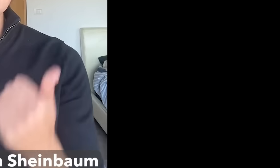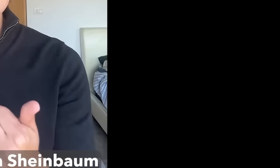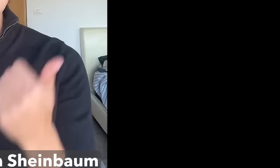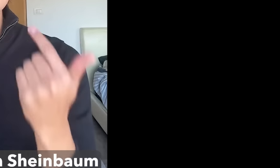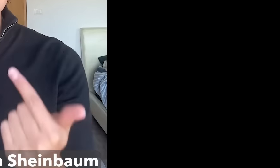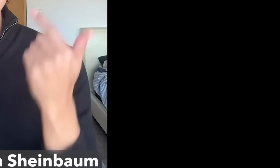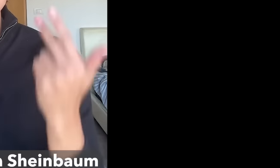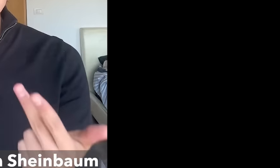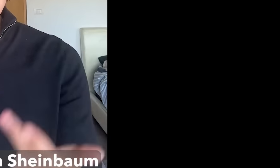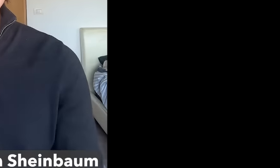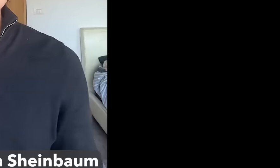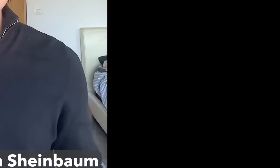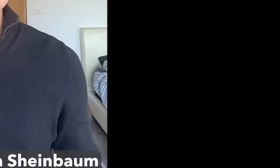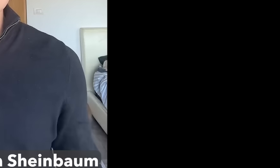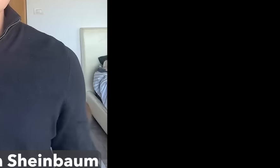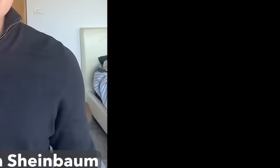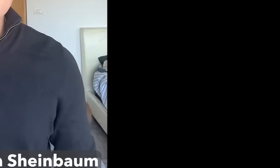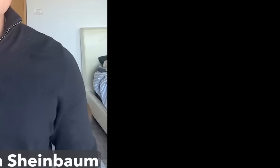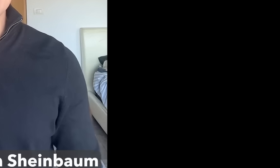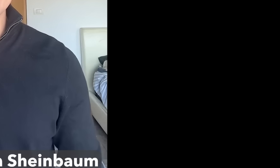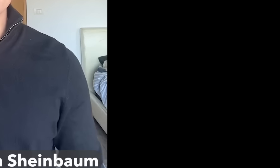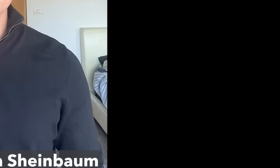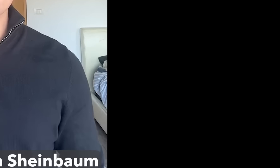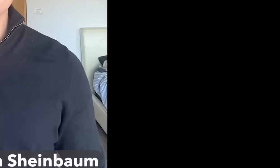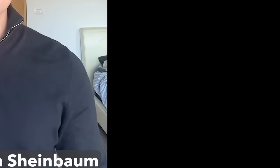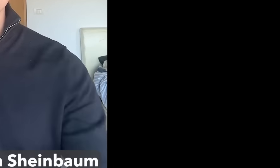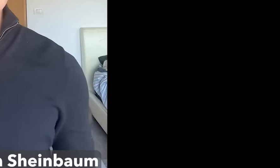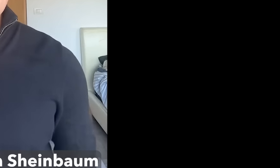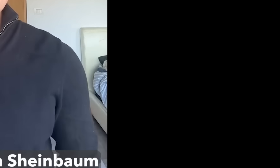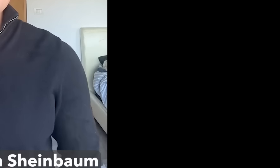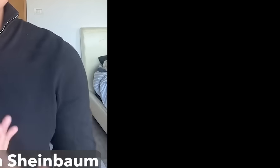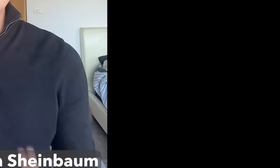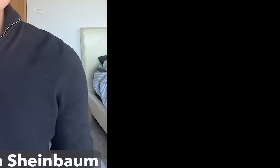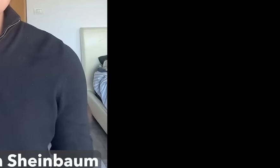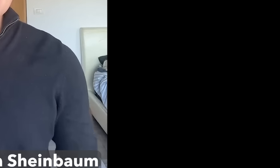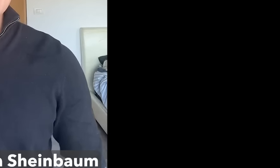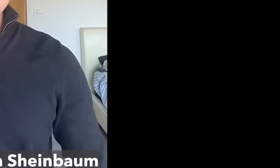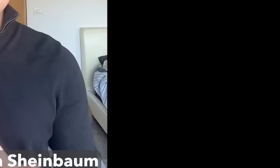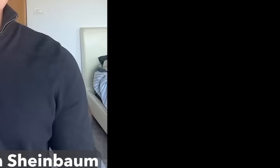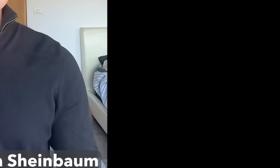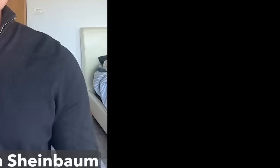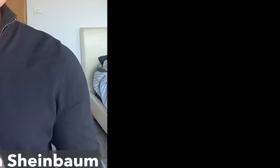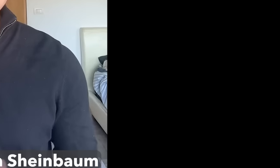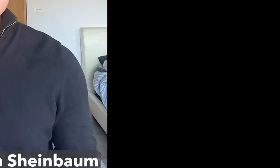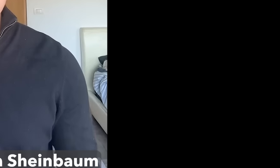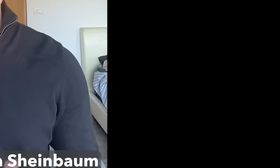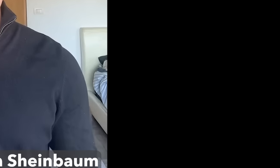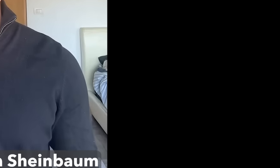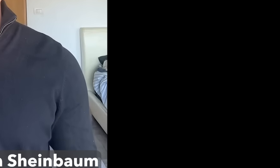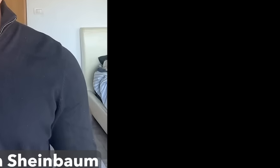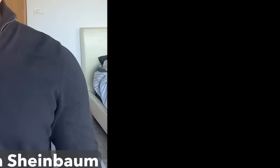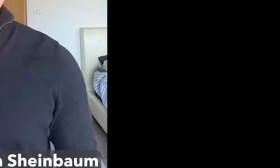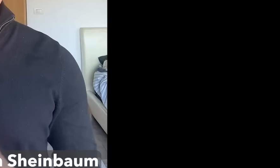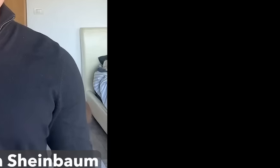sometido a la violencia, el crimen y la corrupción, alzó la voz. Y ese fue mi gran crimen. Podrán sacarme de mi casa, podrán sacarme del país, pero no podrán sacarme